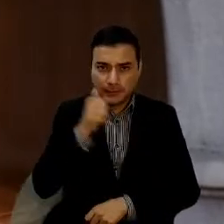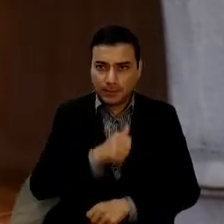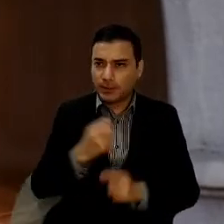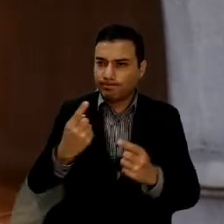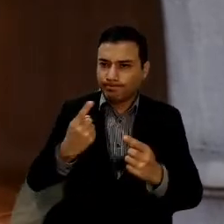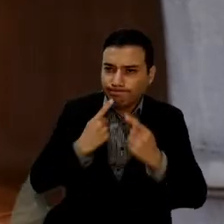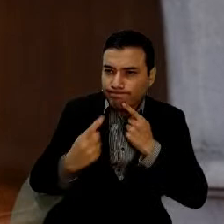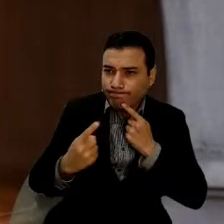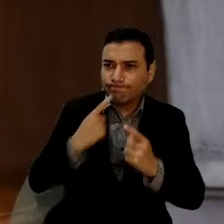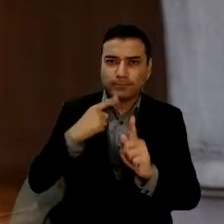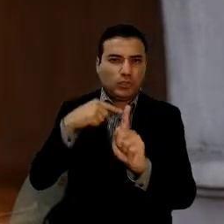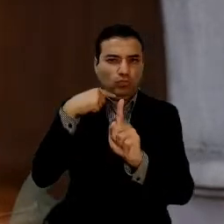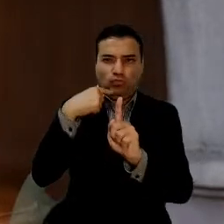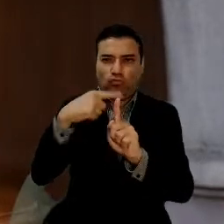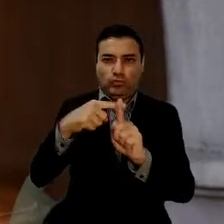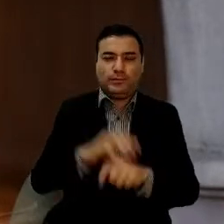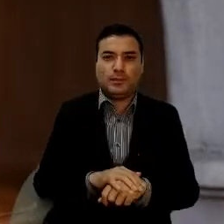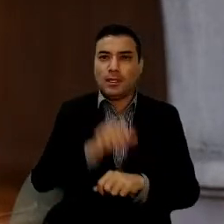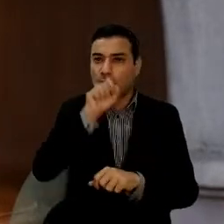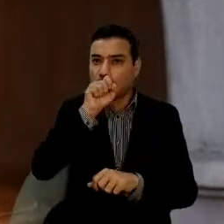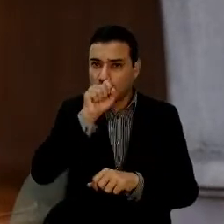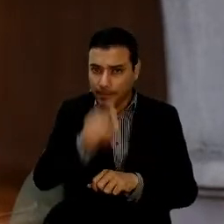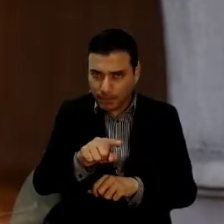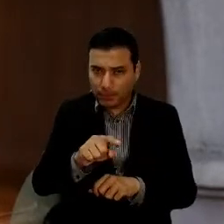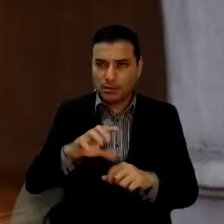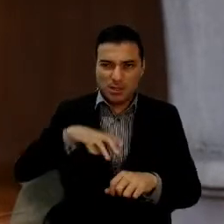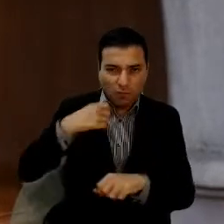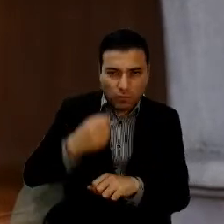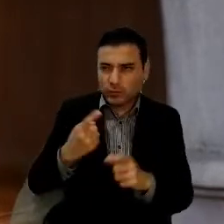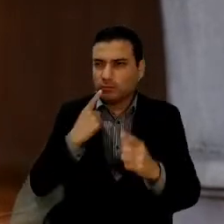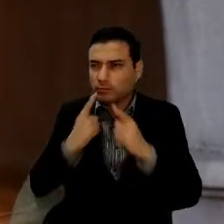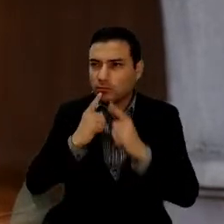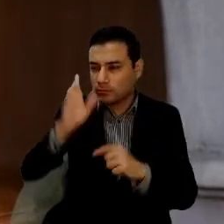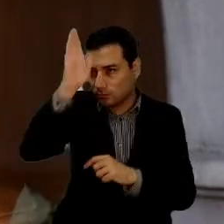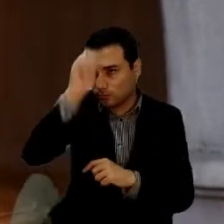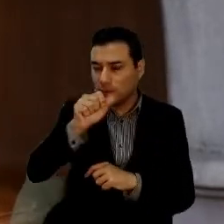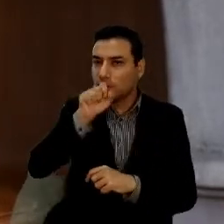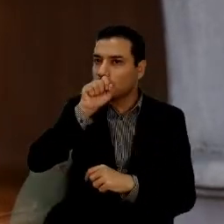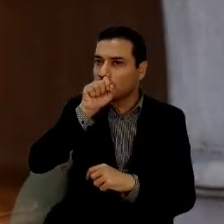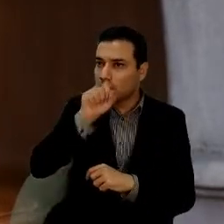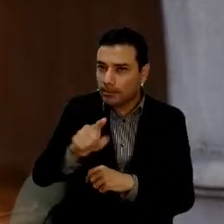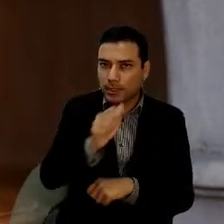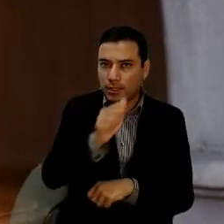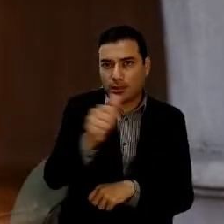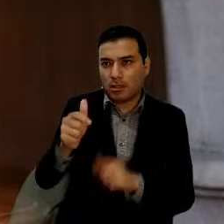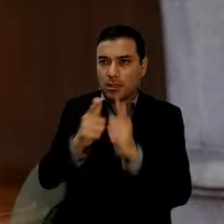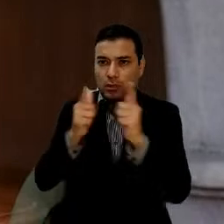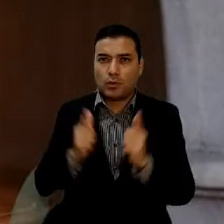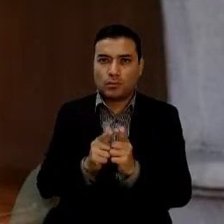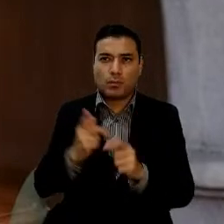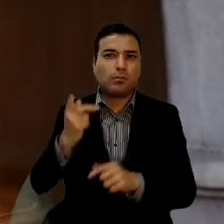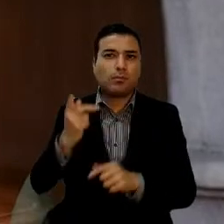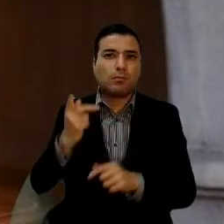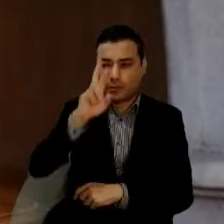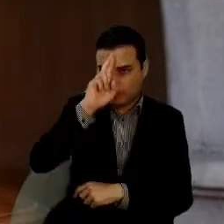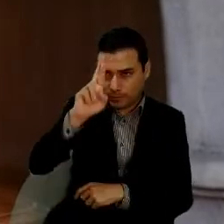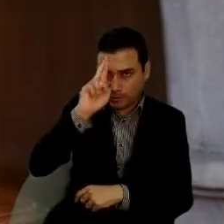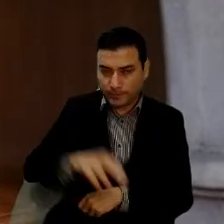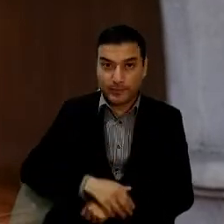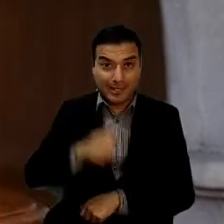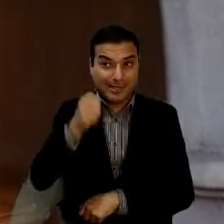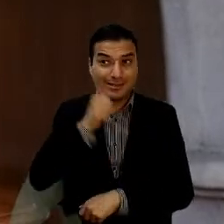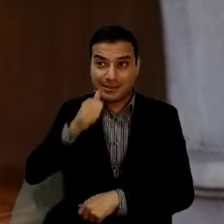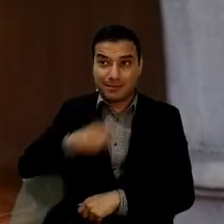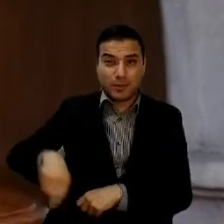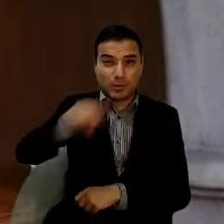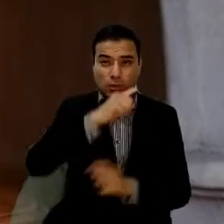constructivo, ánimo de consenso, así como de respeto a la representación de cada grupo parlamentario. Siempre nuestro actuar fue